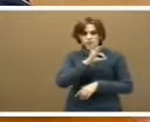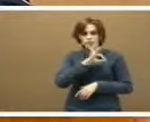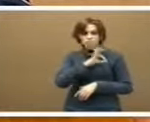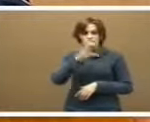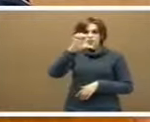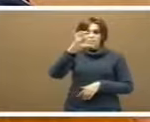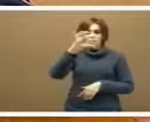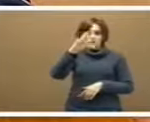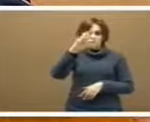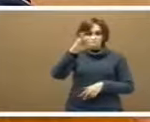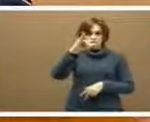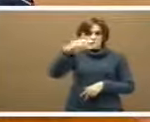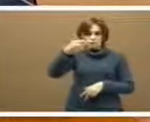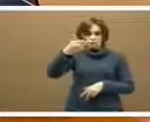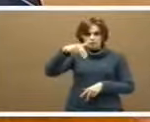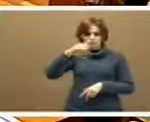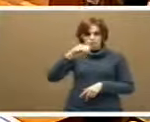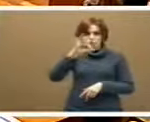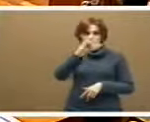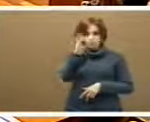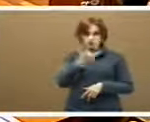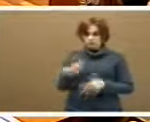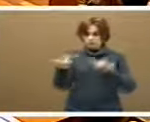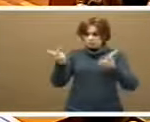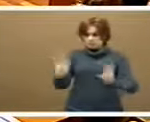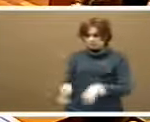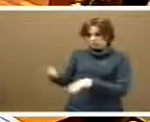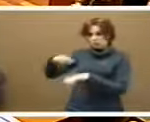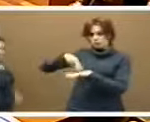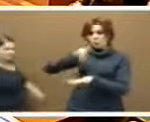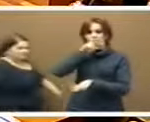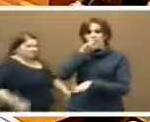de 2 minutos. Desde el escaño, señoría.